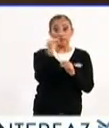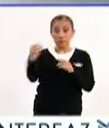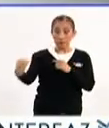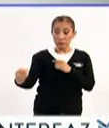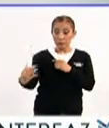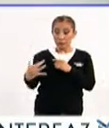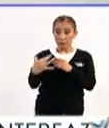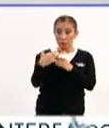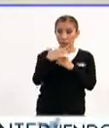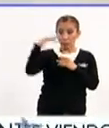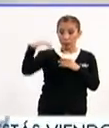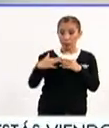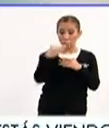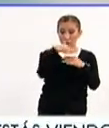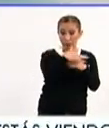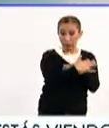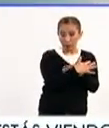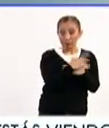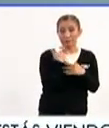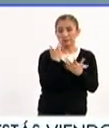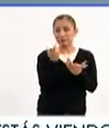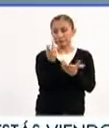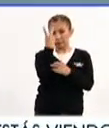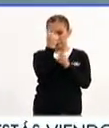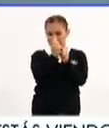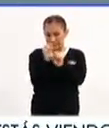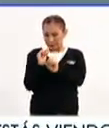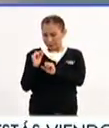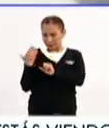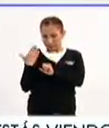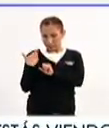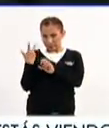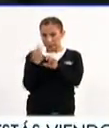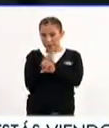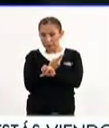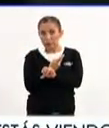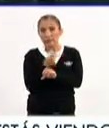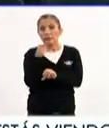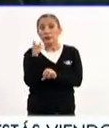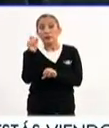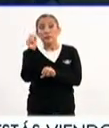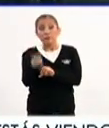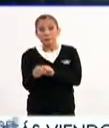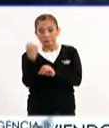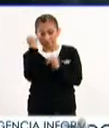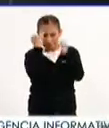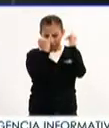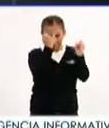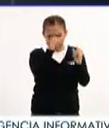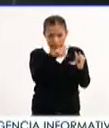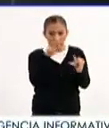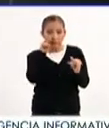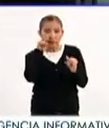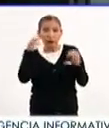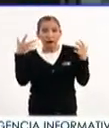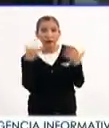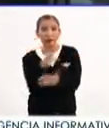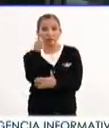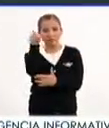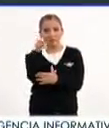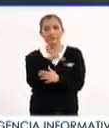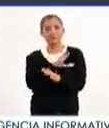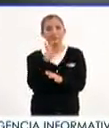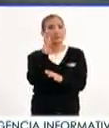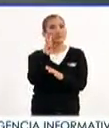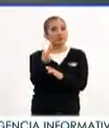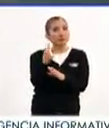llegara esta onda gravitacional. Y hace cosa de 2 años lo que ocurrió fue que esas predicciones se observaron. Es decir, se